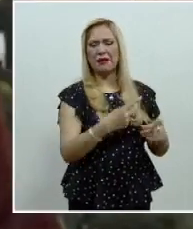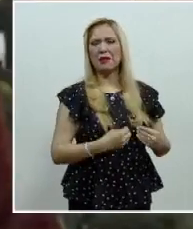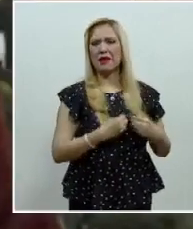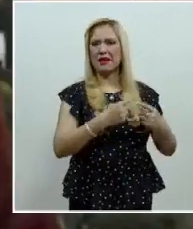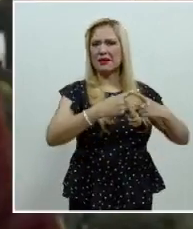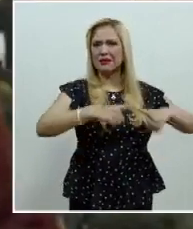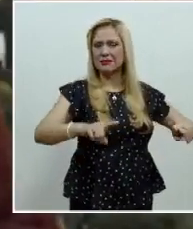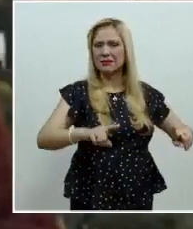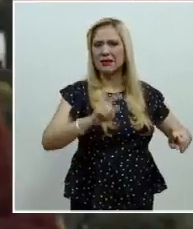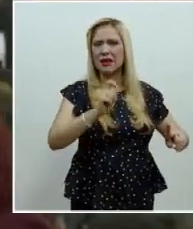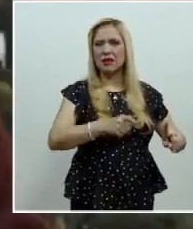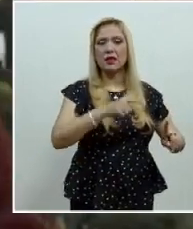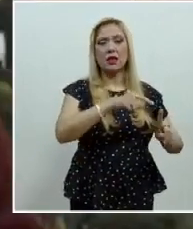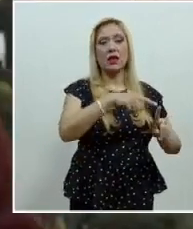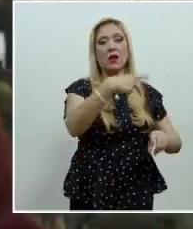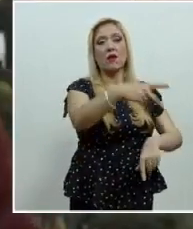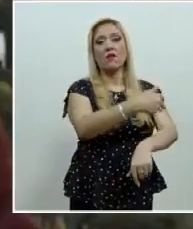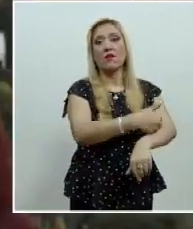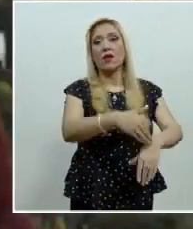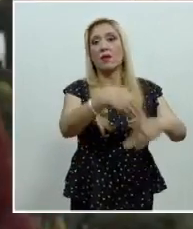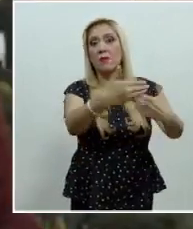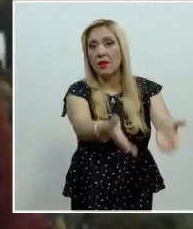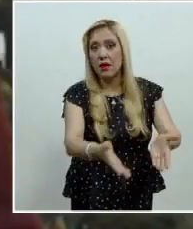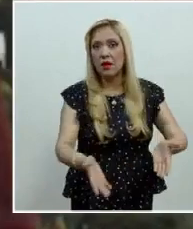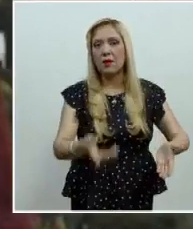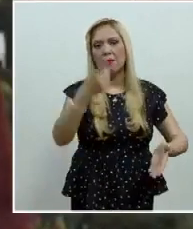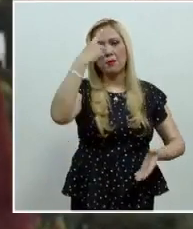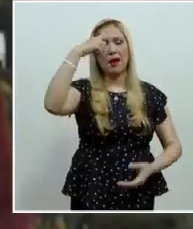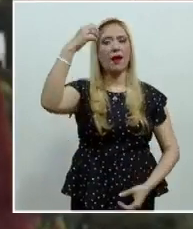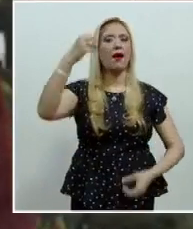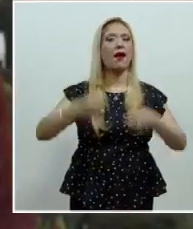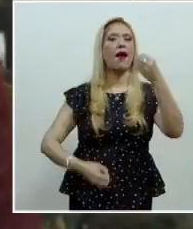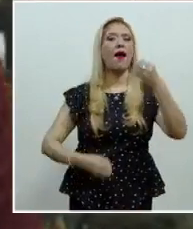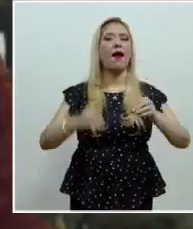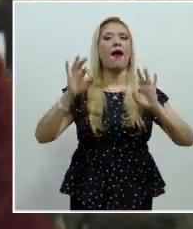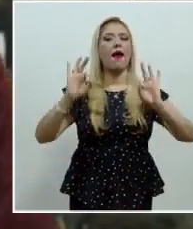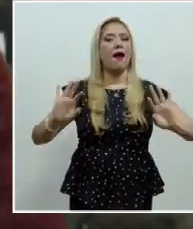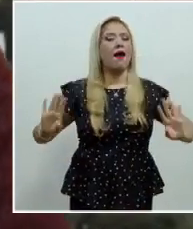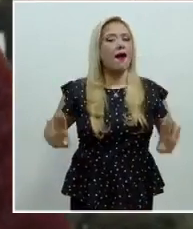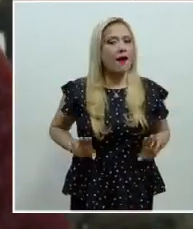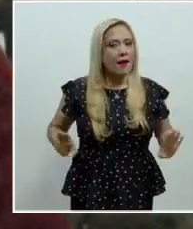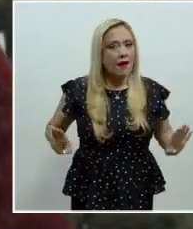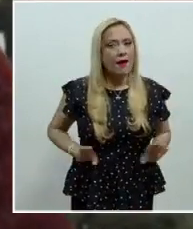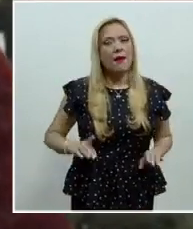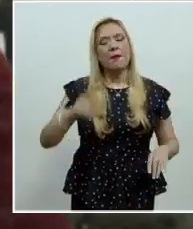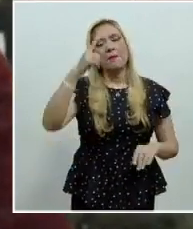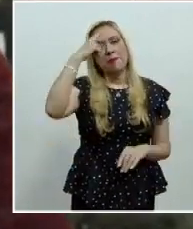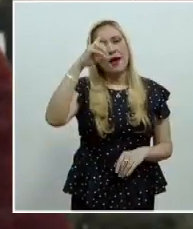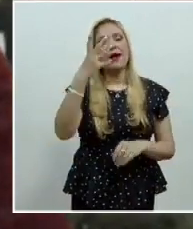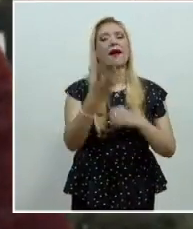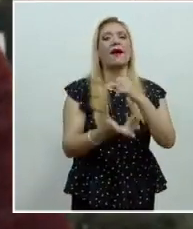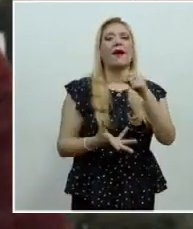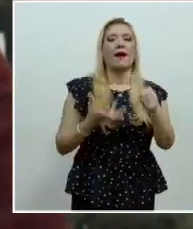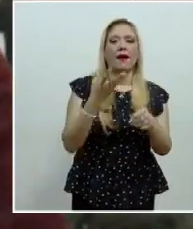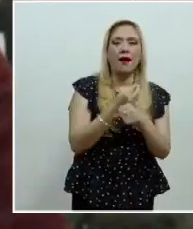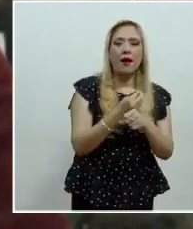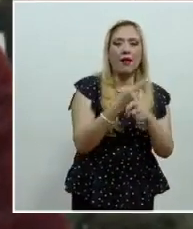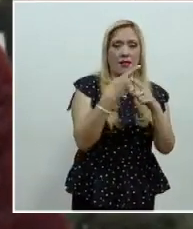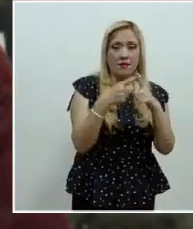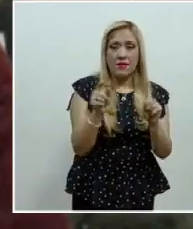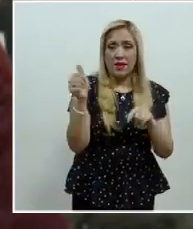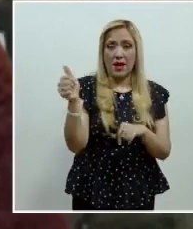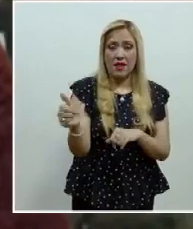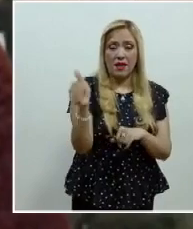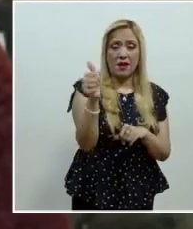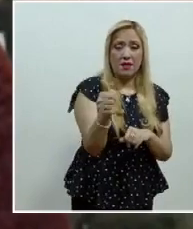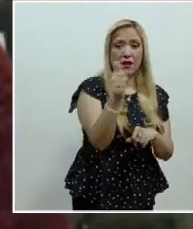víctimas directas como indirectas? Porque eso hace que la justicia se imparta de manera adecuada para solventar en cada caso las